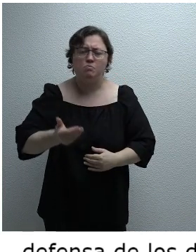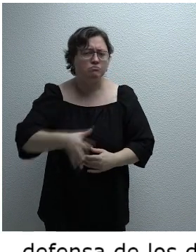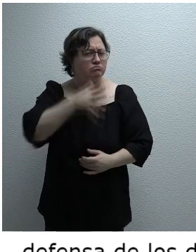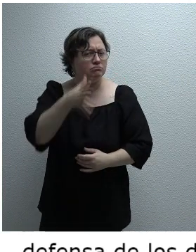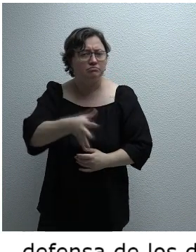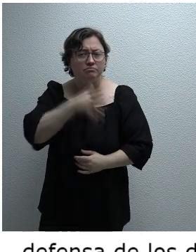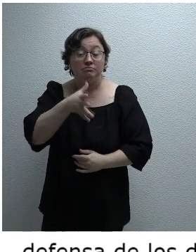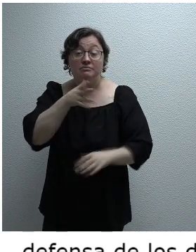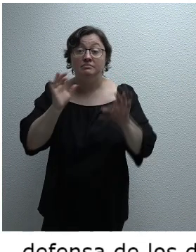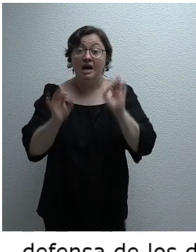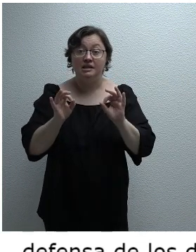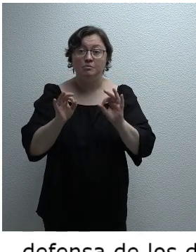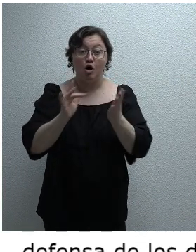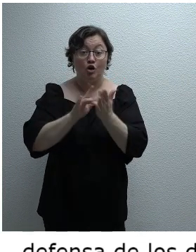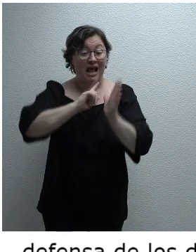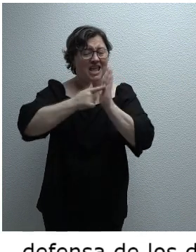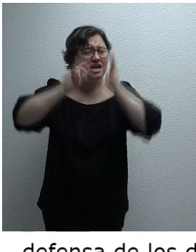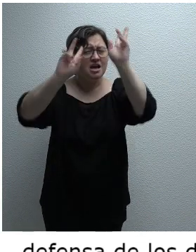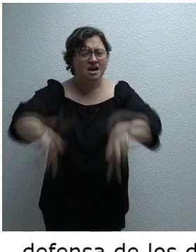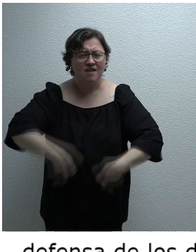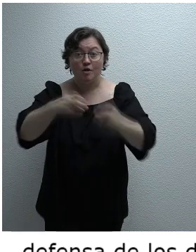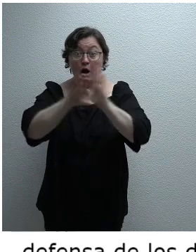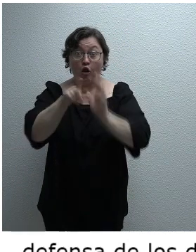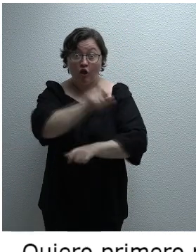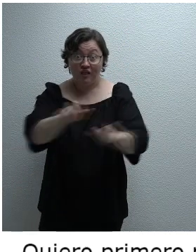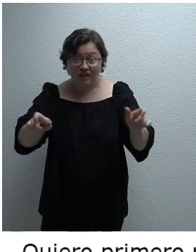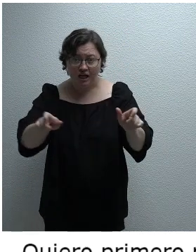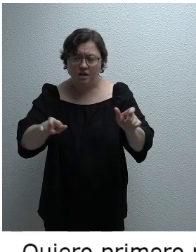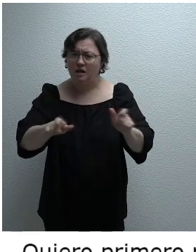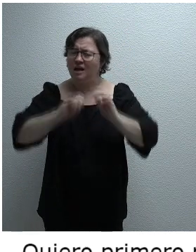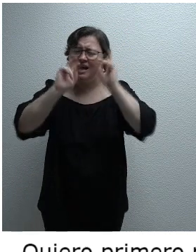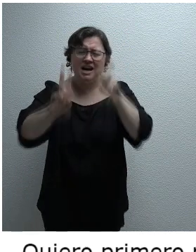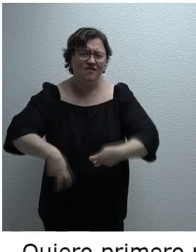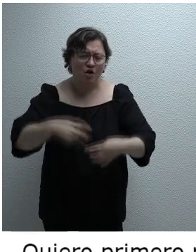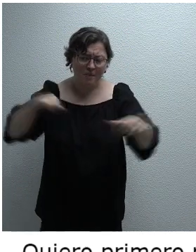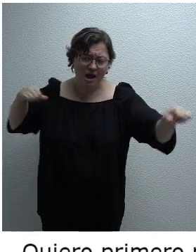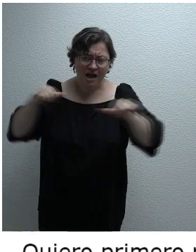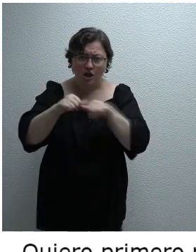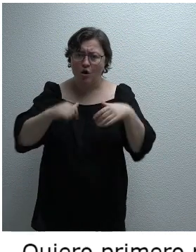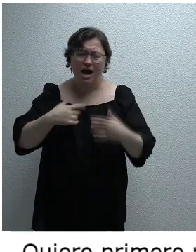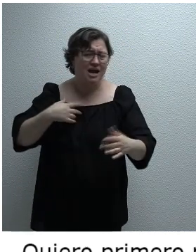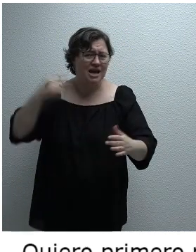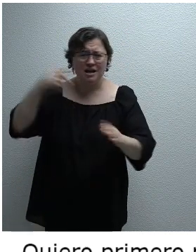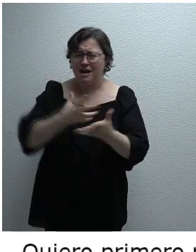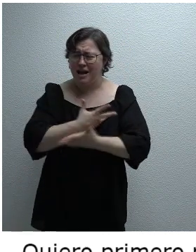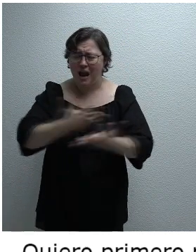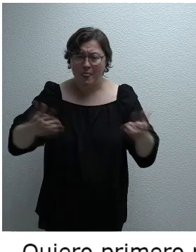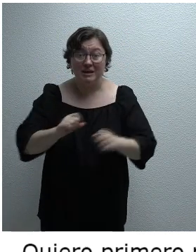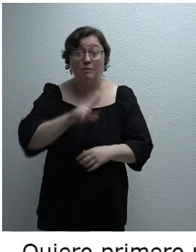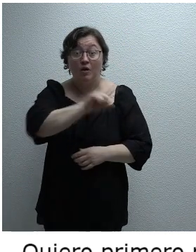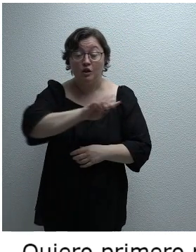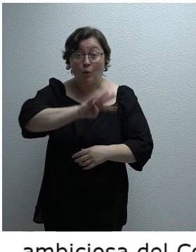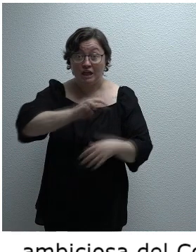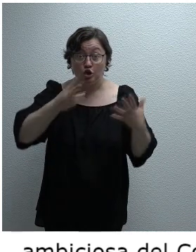espectacular que tiene esta reforma tan ambiciosa del Código Civil, la reforma más ambiciosa que afecta a 140 artículos de